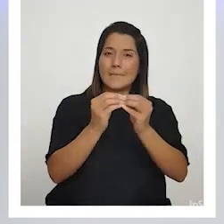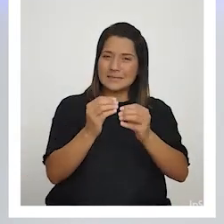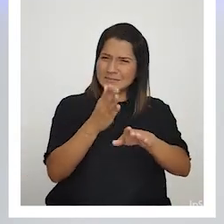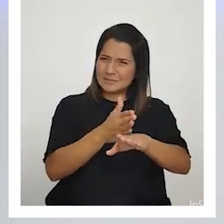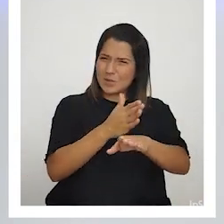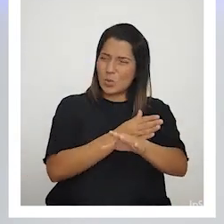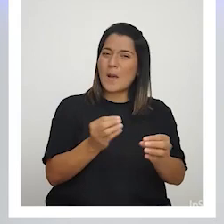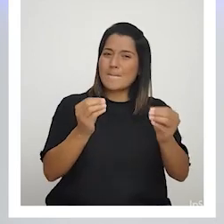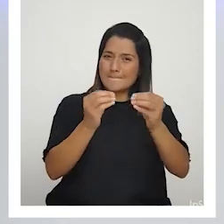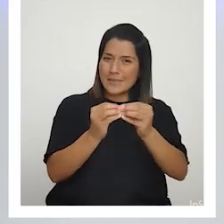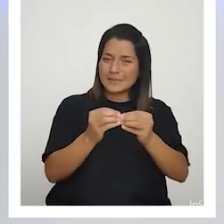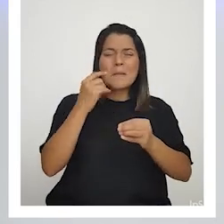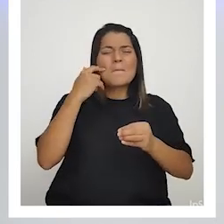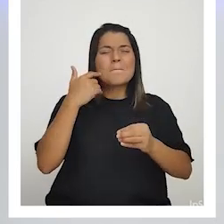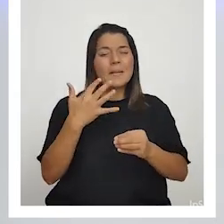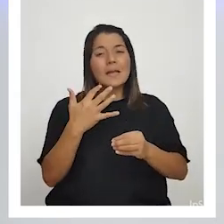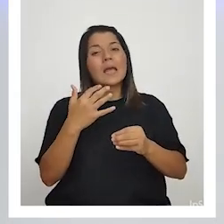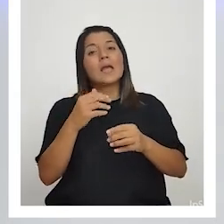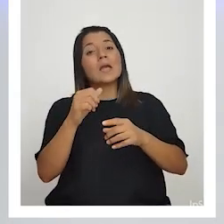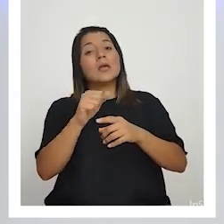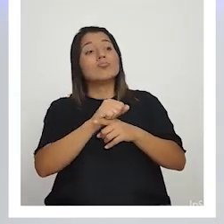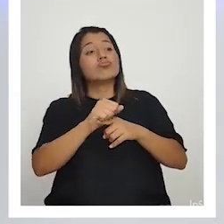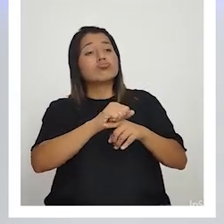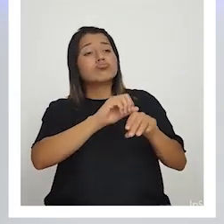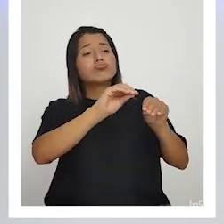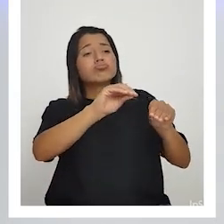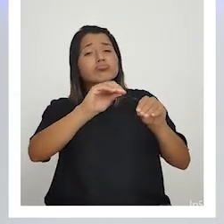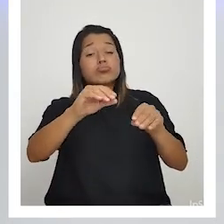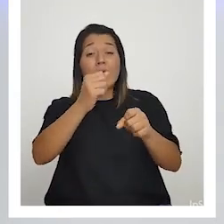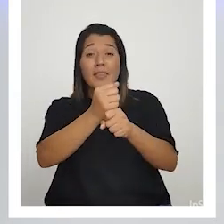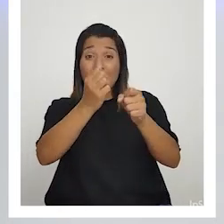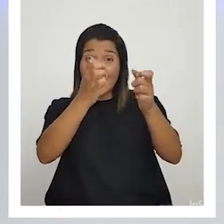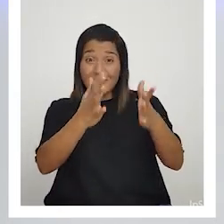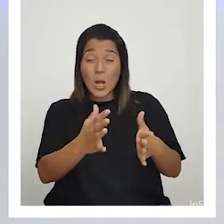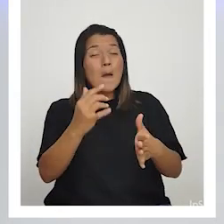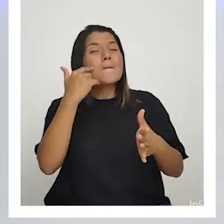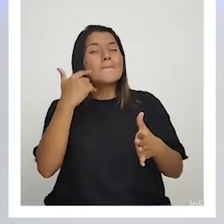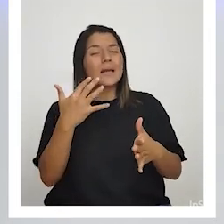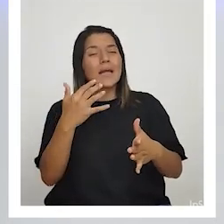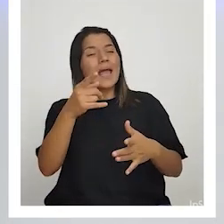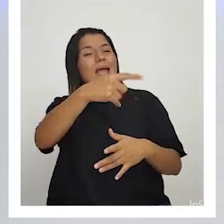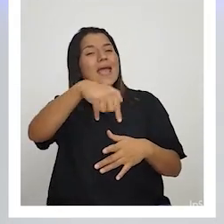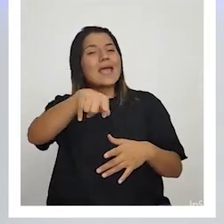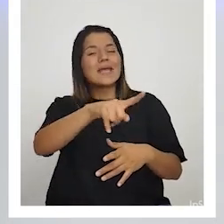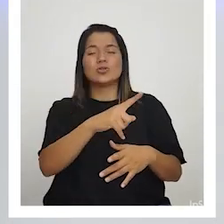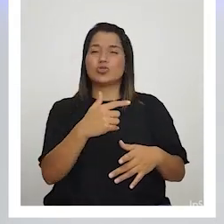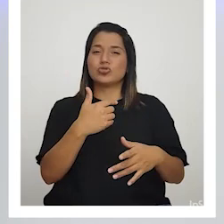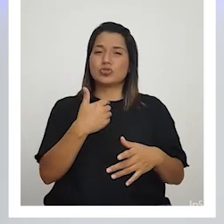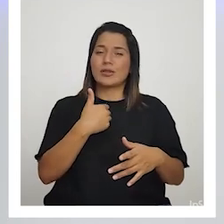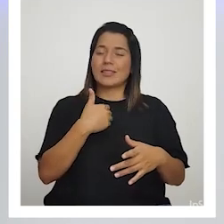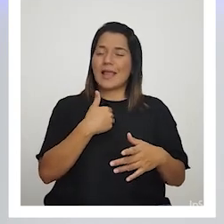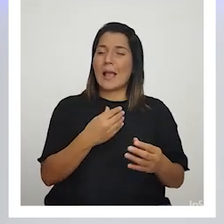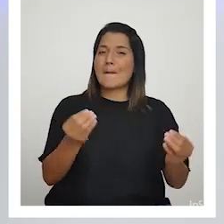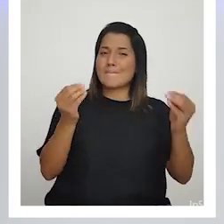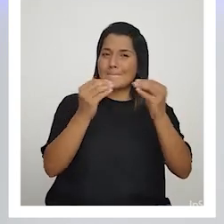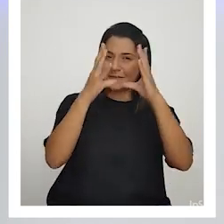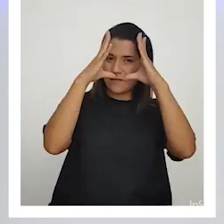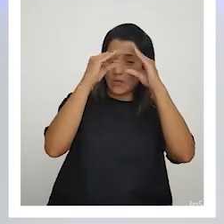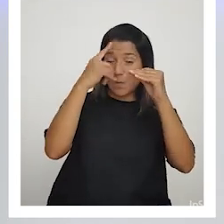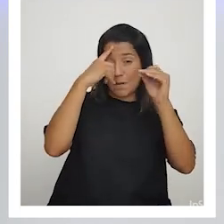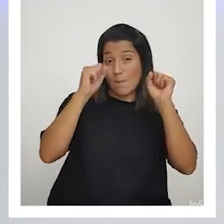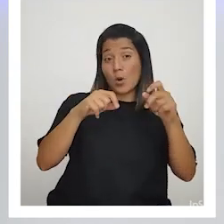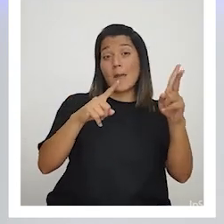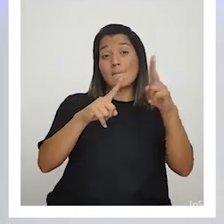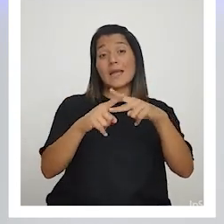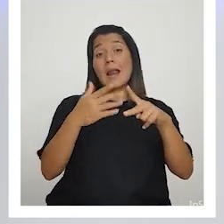las personas o a las áreas rectoras para que esté mejor en función o se pueda aplicar mejor este sistema, porque es